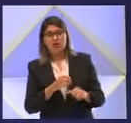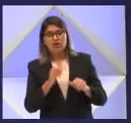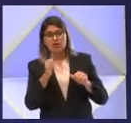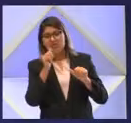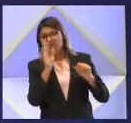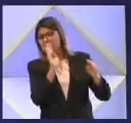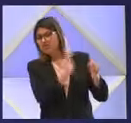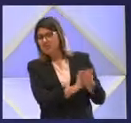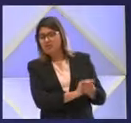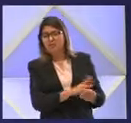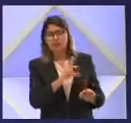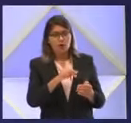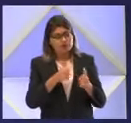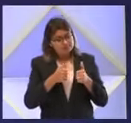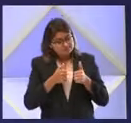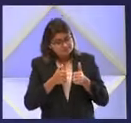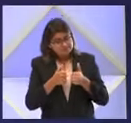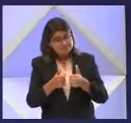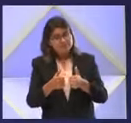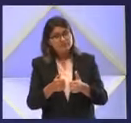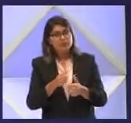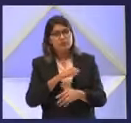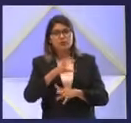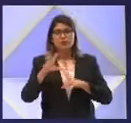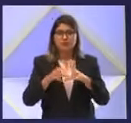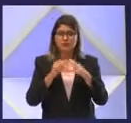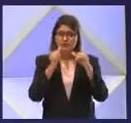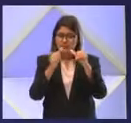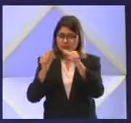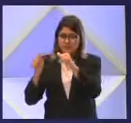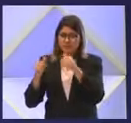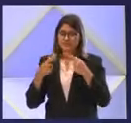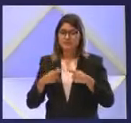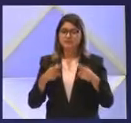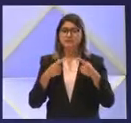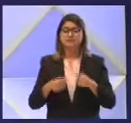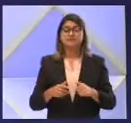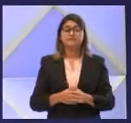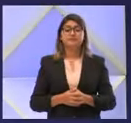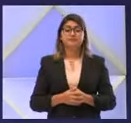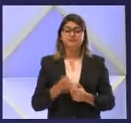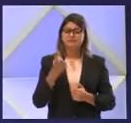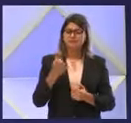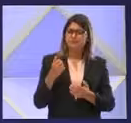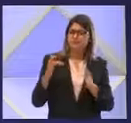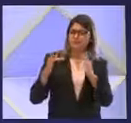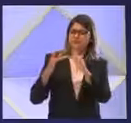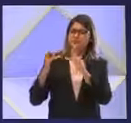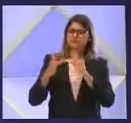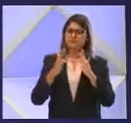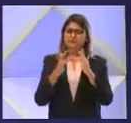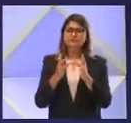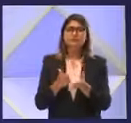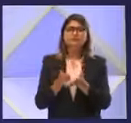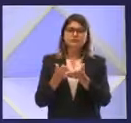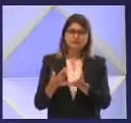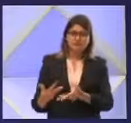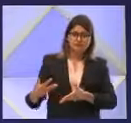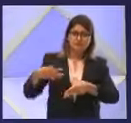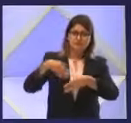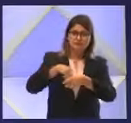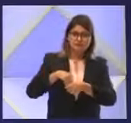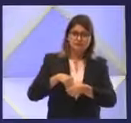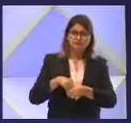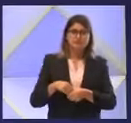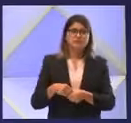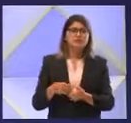entendamos que son modelos complementarios de conectividad y de inclusión que abonan y también creo que